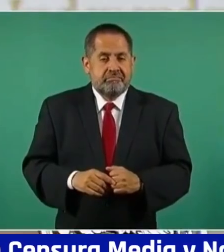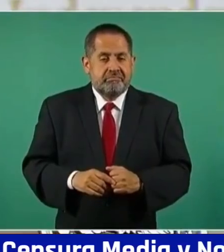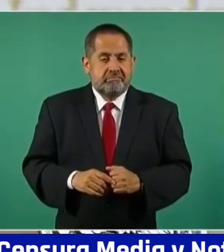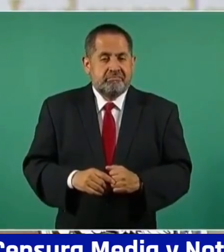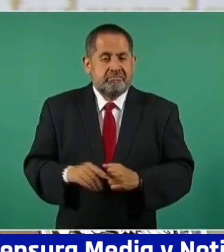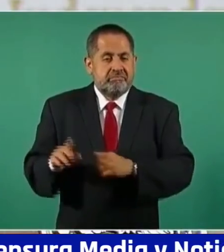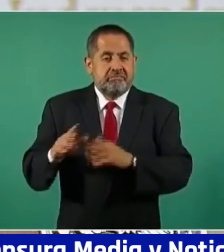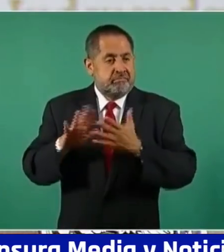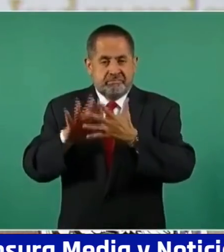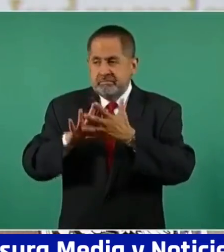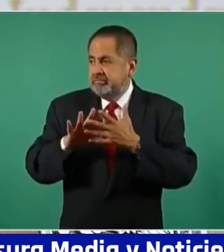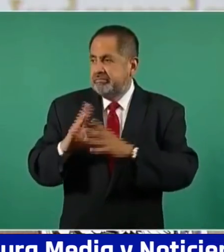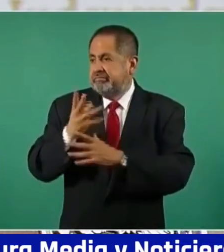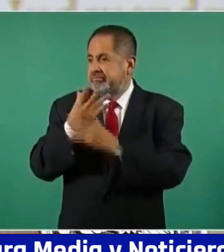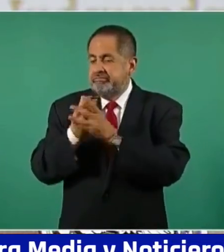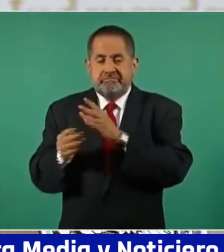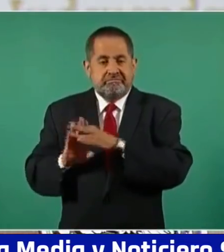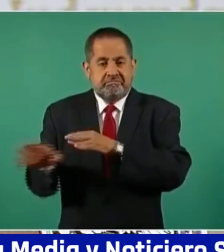de la cárcel,